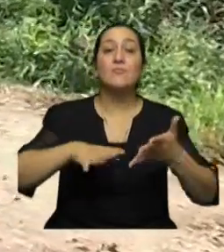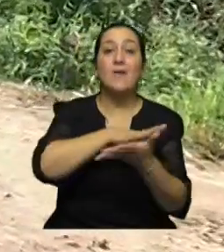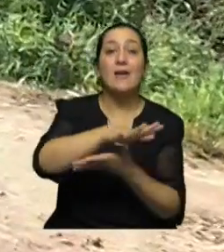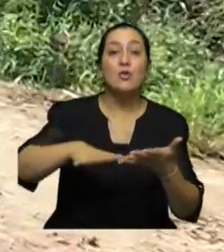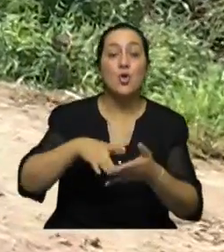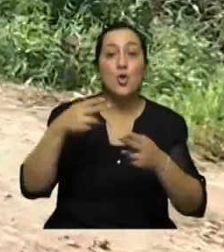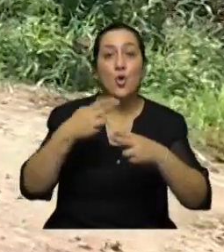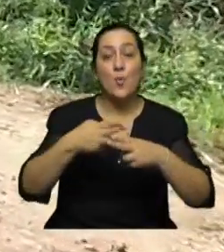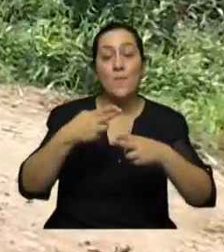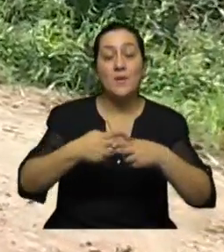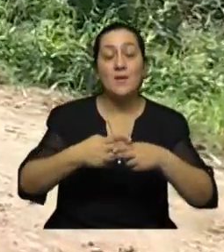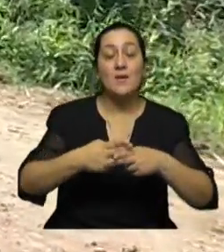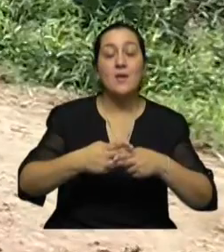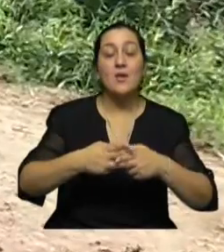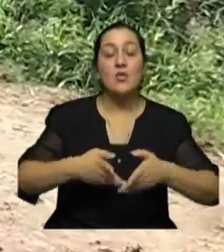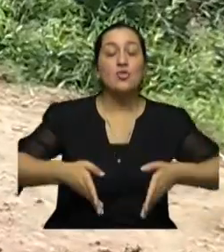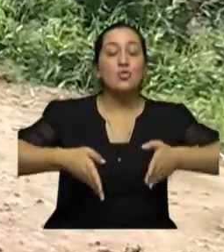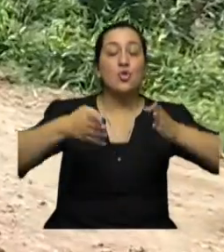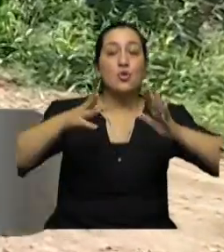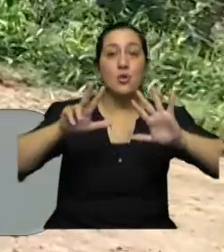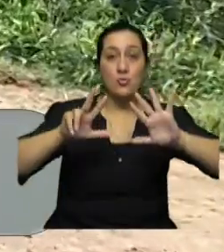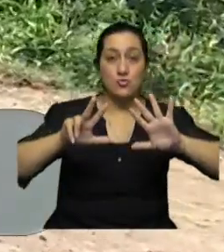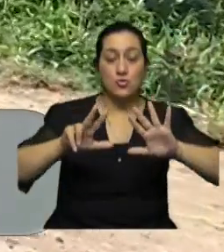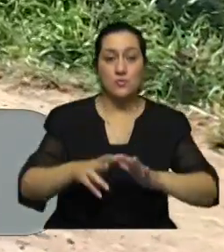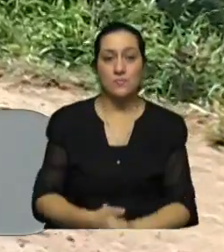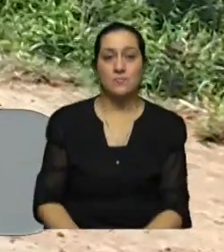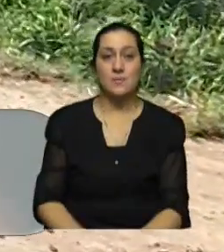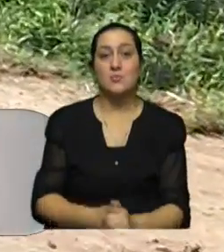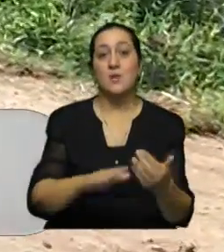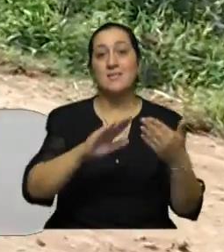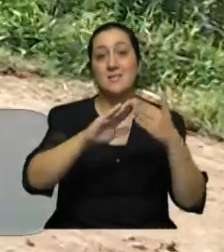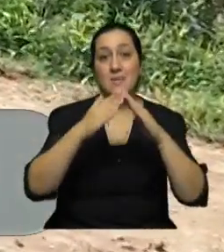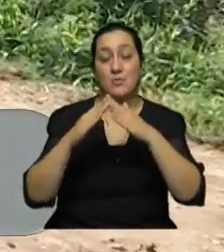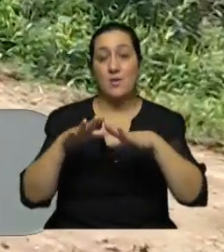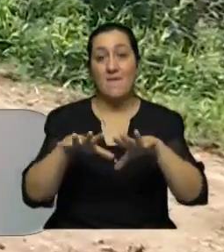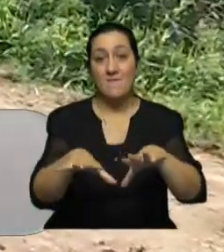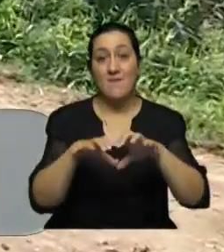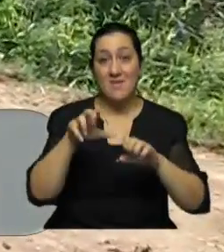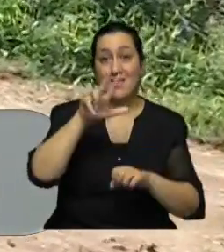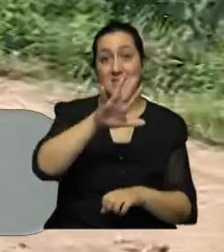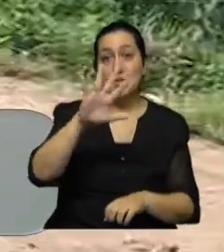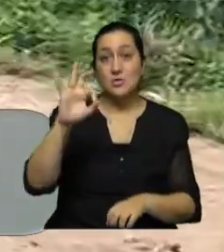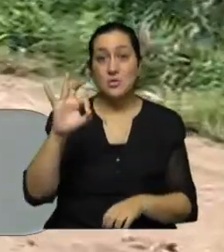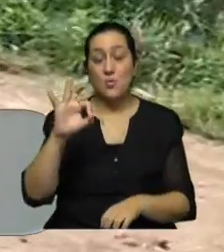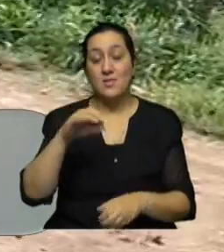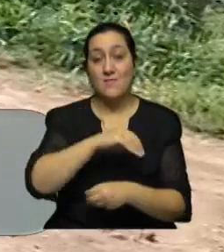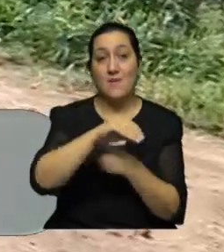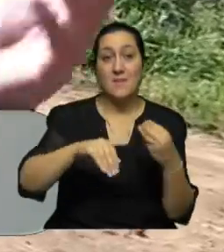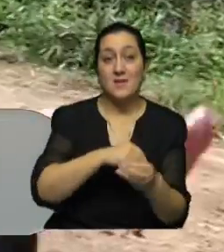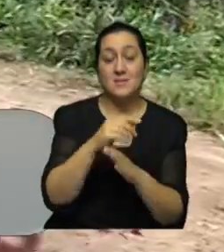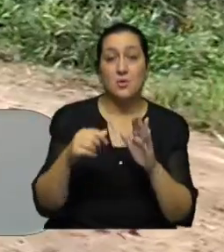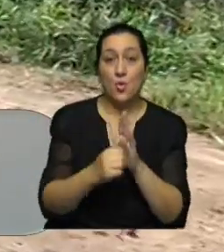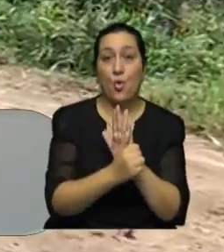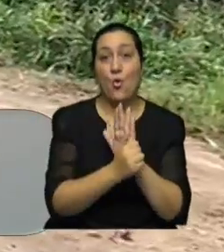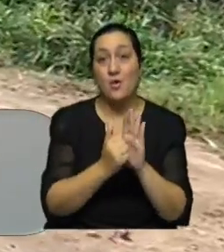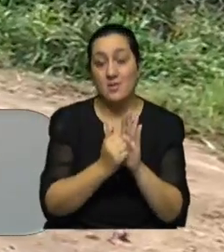2010, que finalmente termina de cristalizar y de asentarse en el territorio aquí donde viven 350 familias en el oeste de Montevideo,